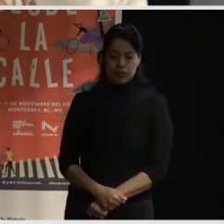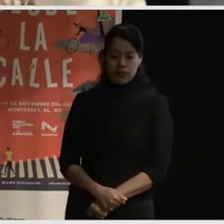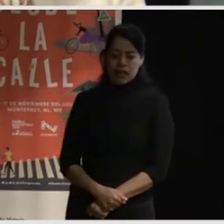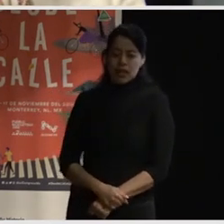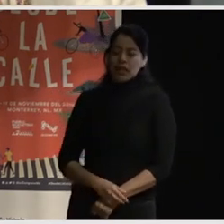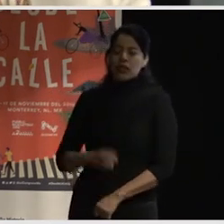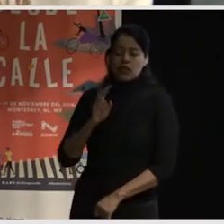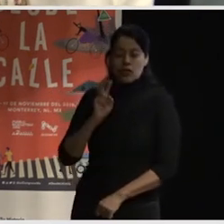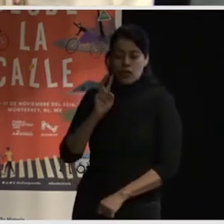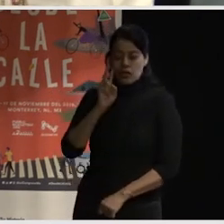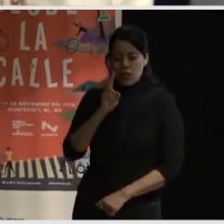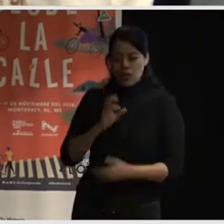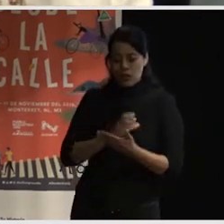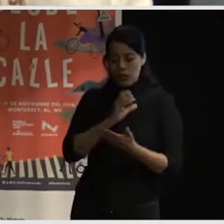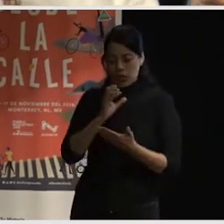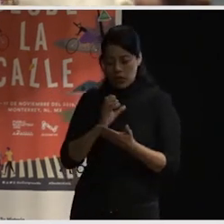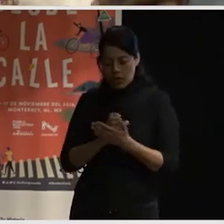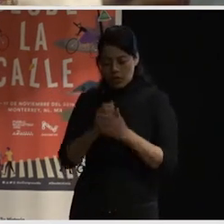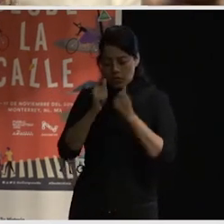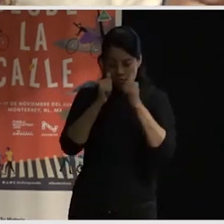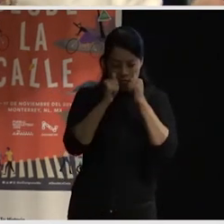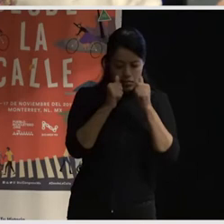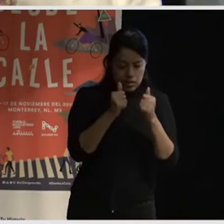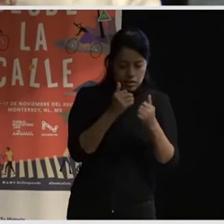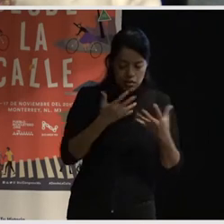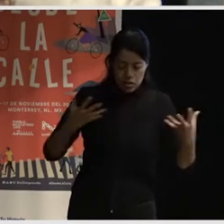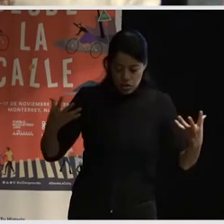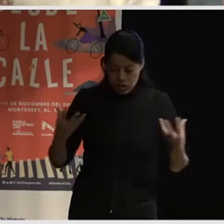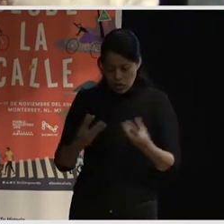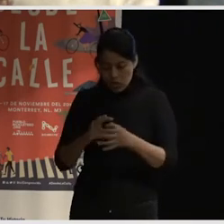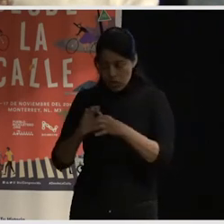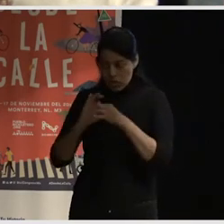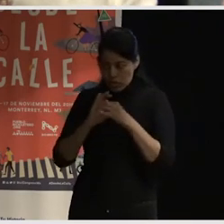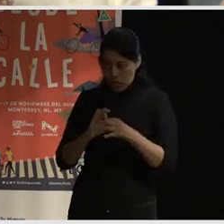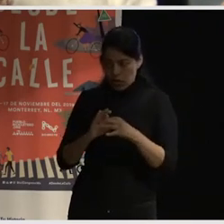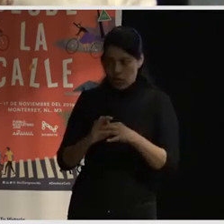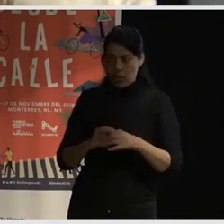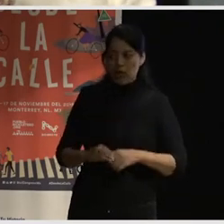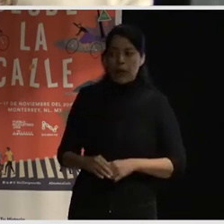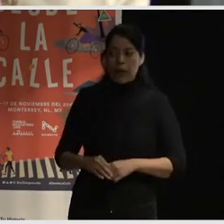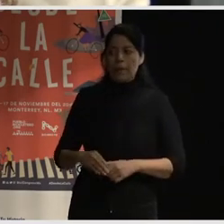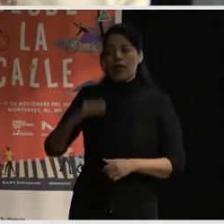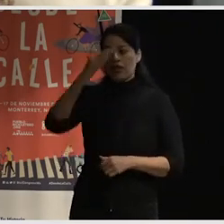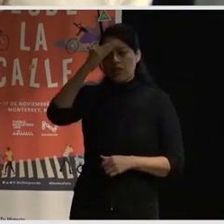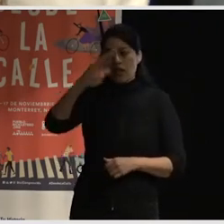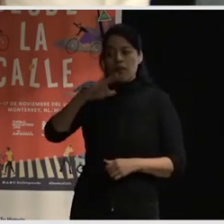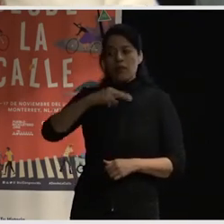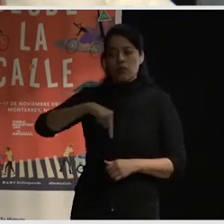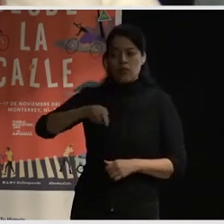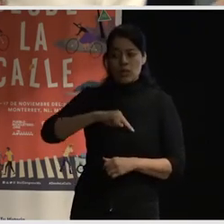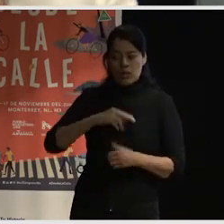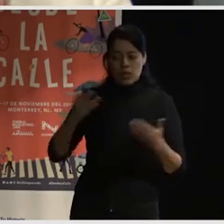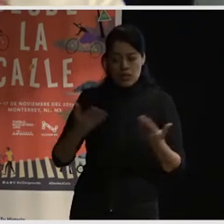ciudad y nos tomamos en cuenta como parte de todo y al mismo tiempo sabemos que nuestras acciones